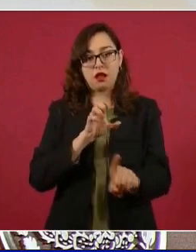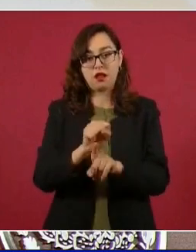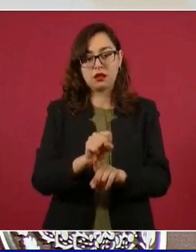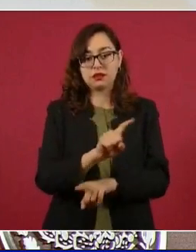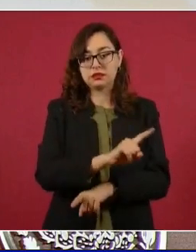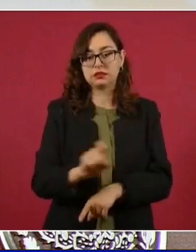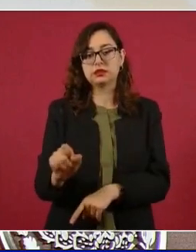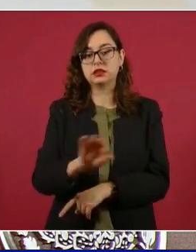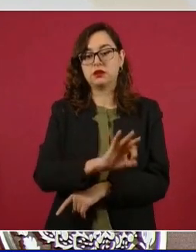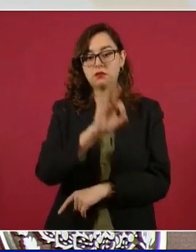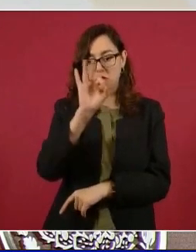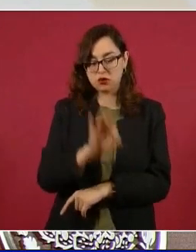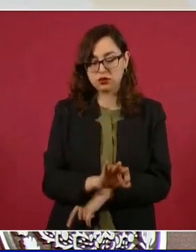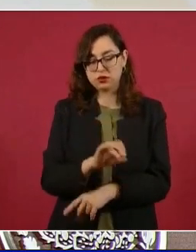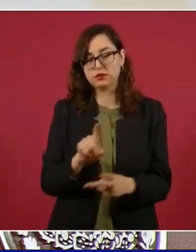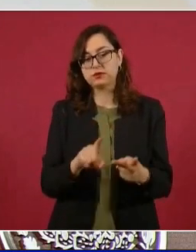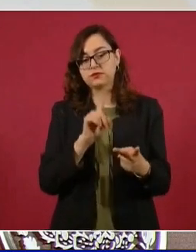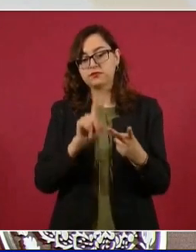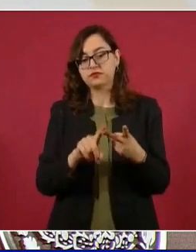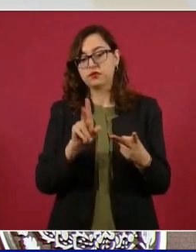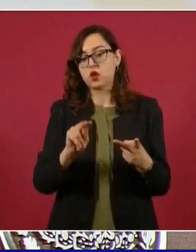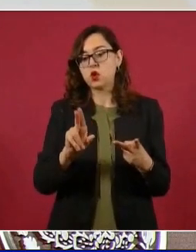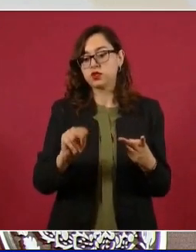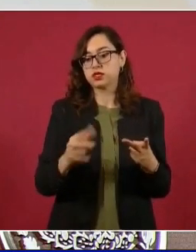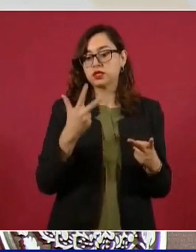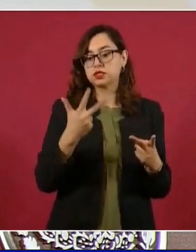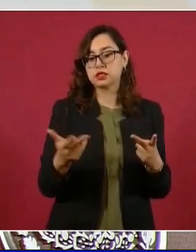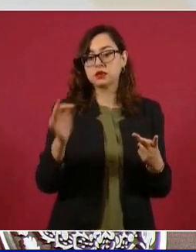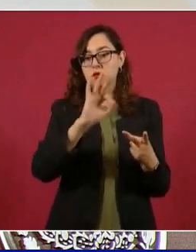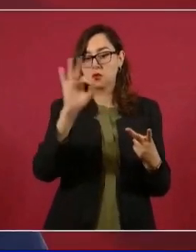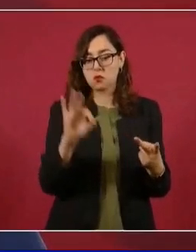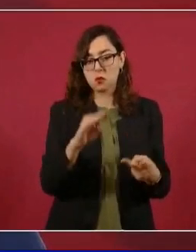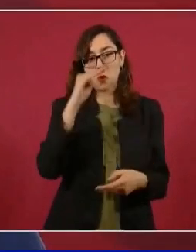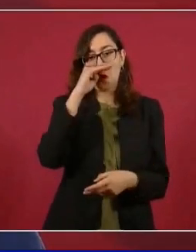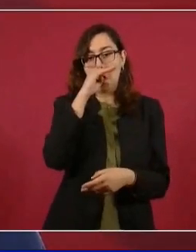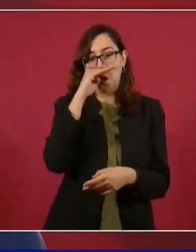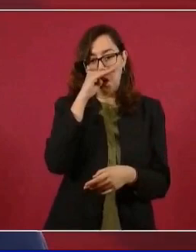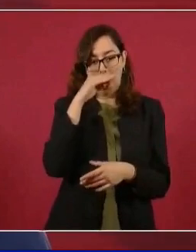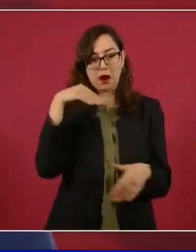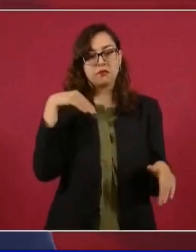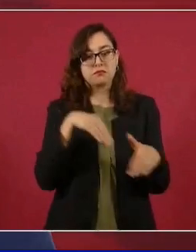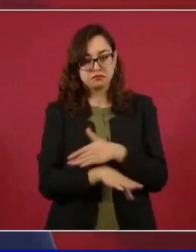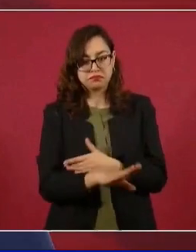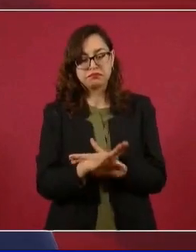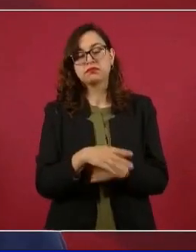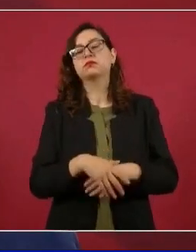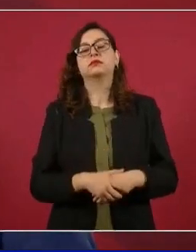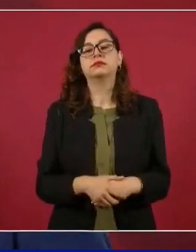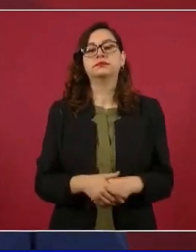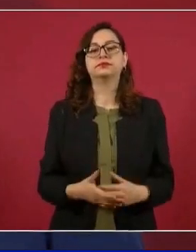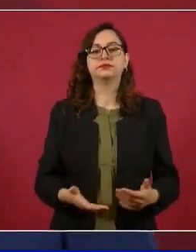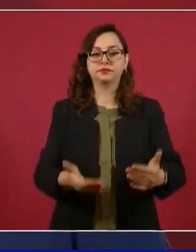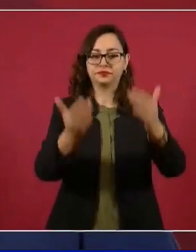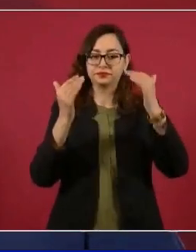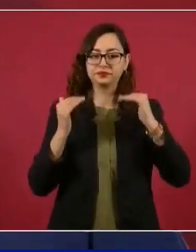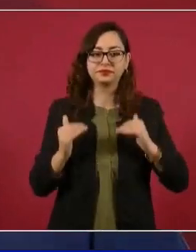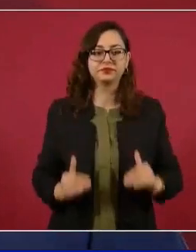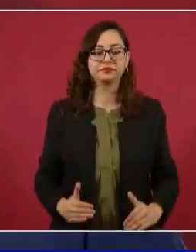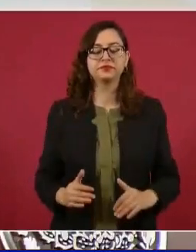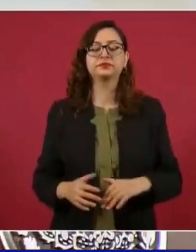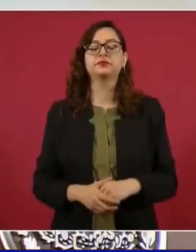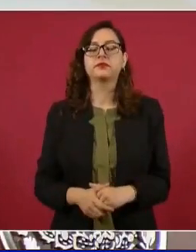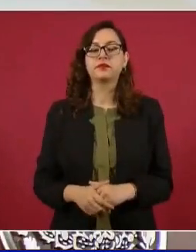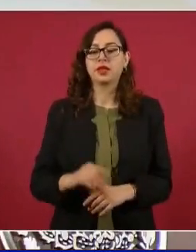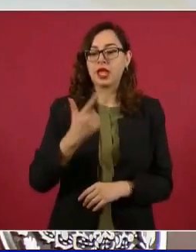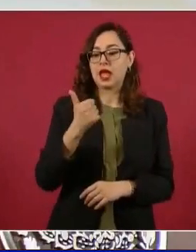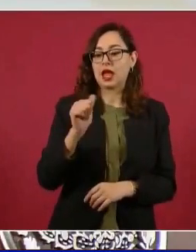del 87% no cobra la entrada a este servicio. En el gas LP, si convertimos